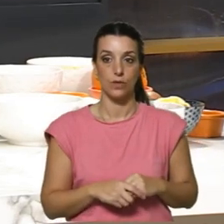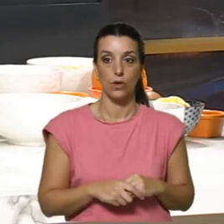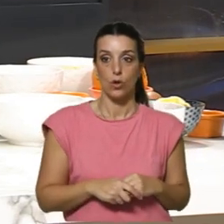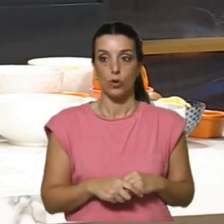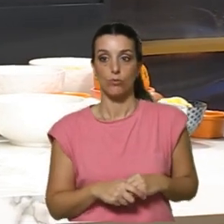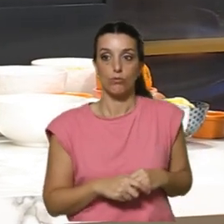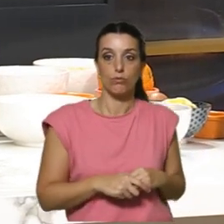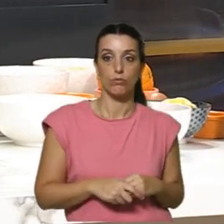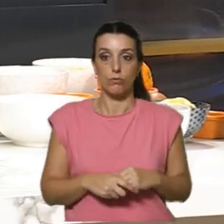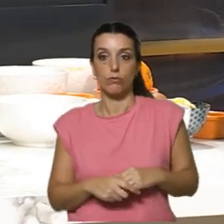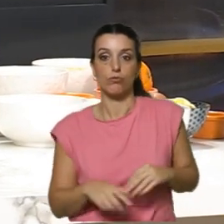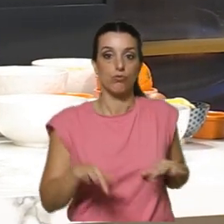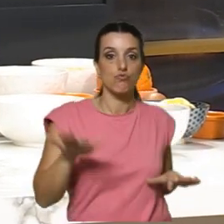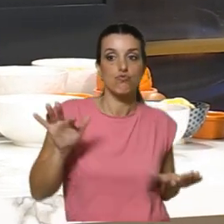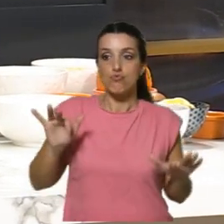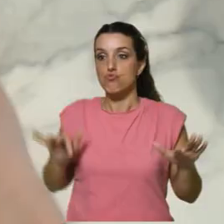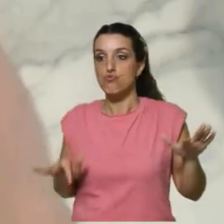Ay, estamos retro hoy,